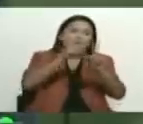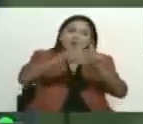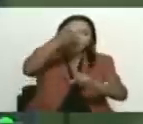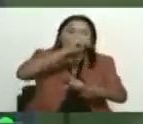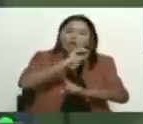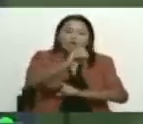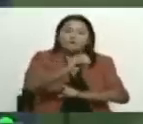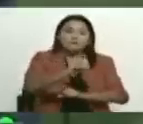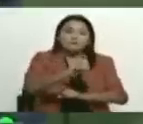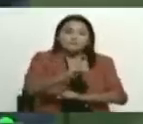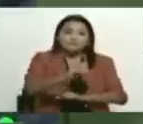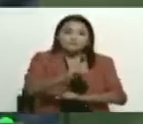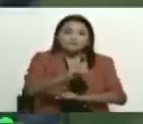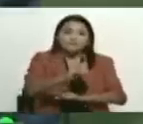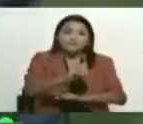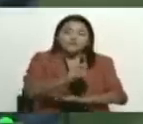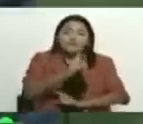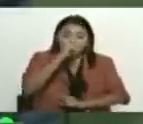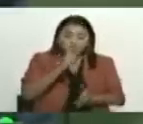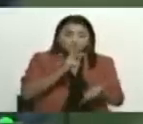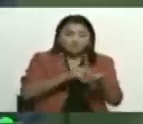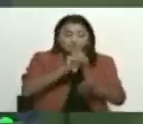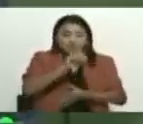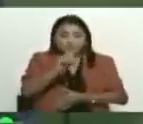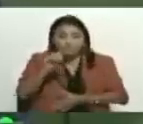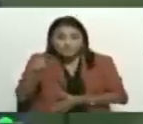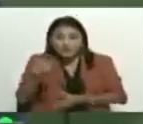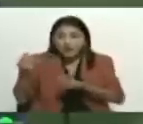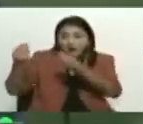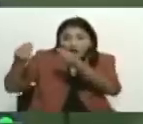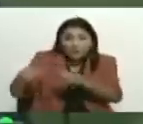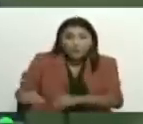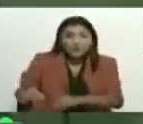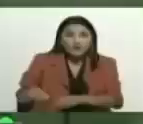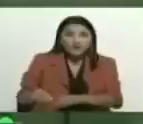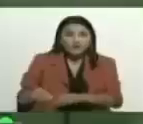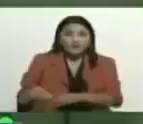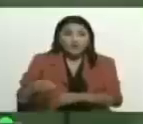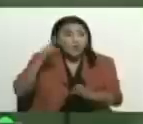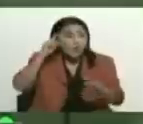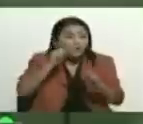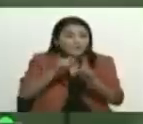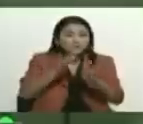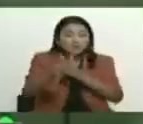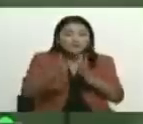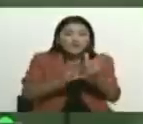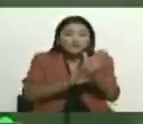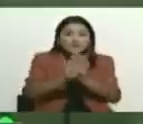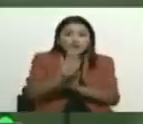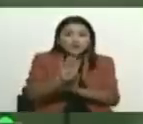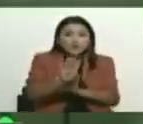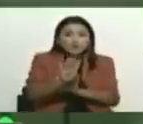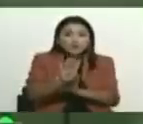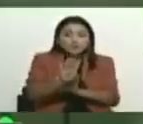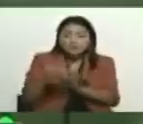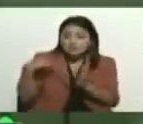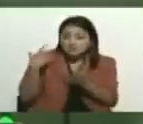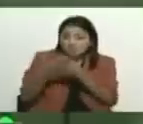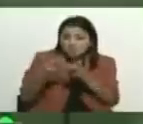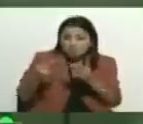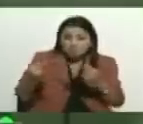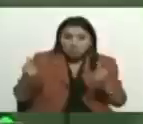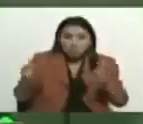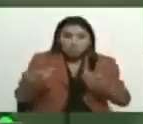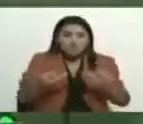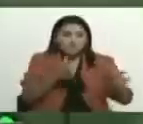propuesto? Desde el año 2000, cuando acordamos los extintos objetivos del desarrollo del milenio, han transcurrido no